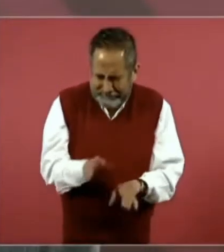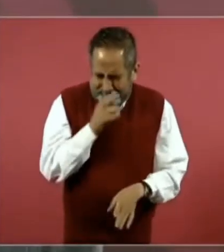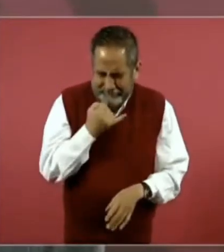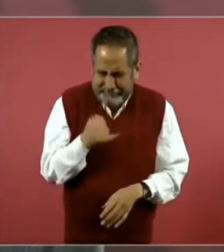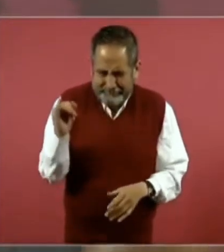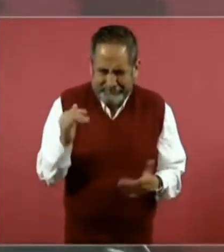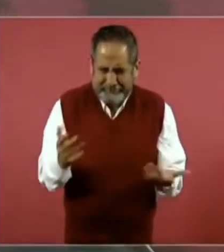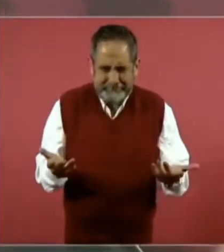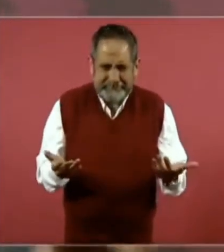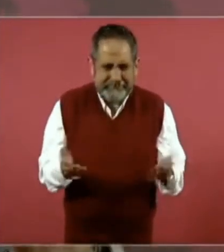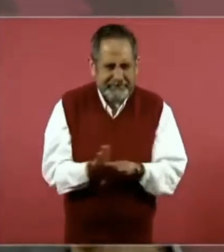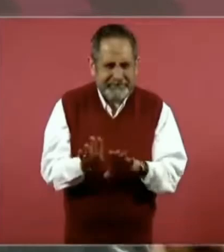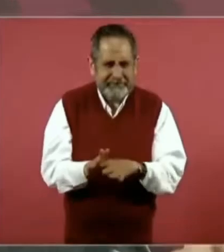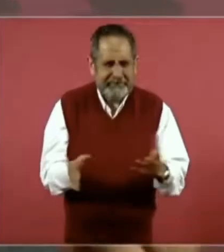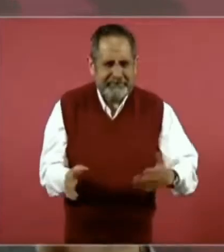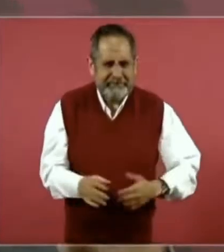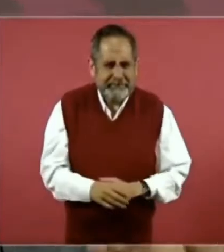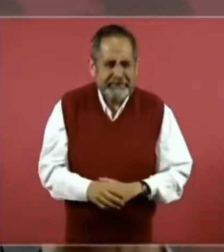O sea,